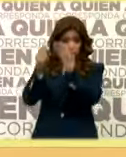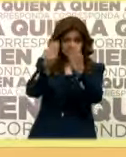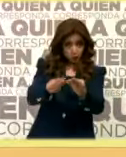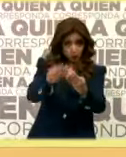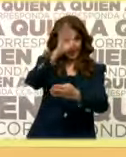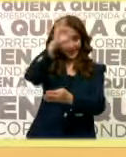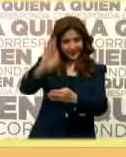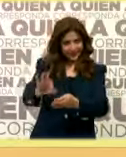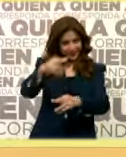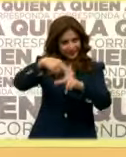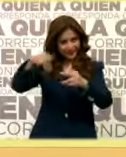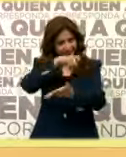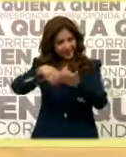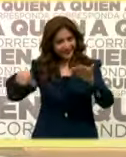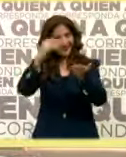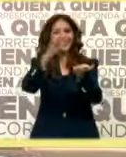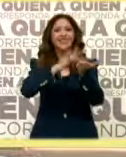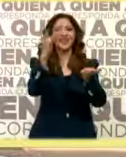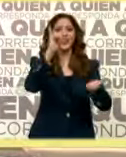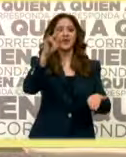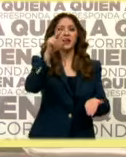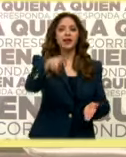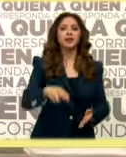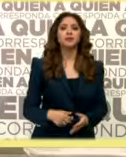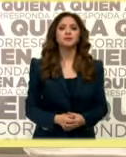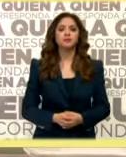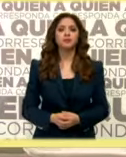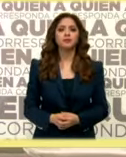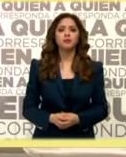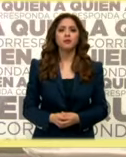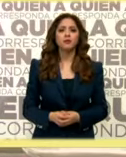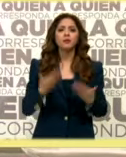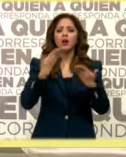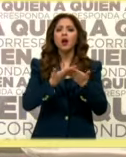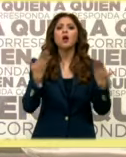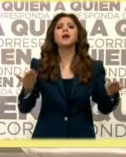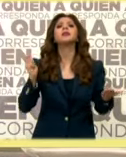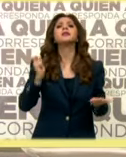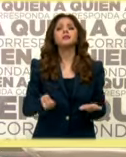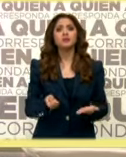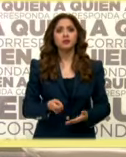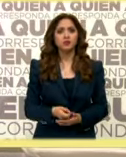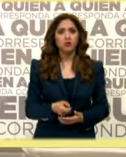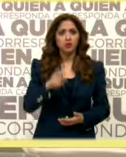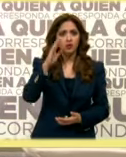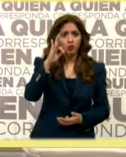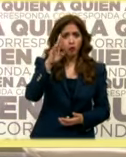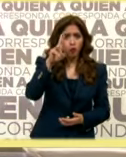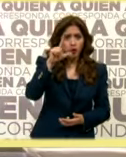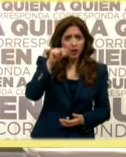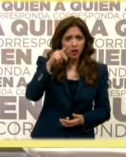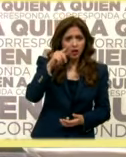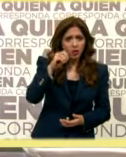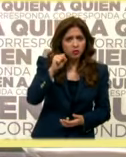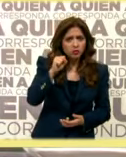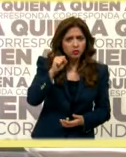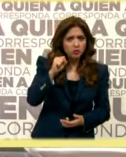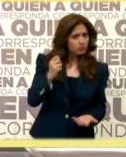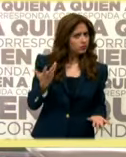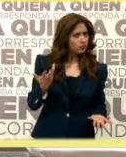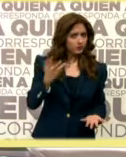muy amables. Muy amable, gracias, Juan. Muy gentil. Gracias. Yo, from manager, ¿a dónde vamos? Fulanito, sí. ¿Fulanito?